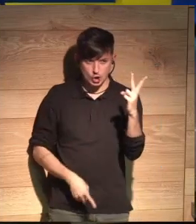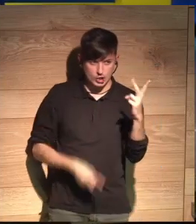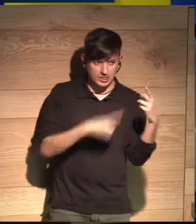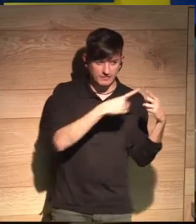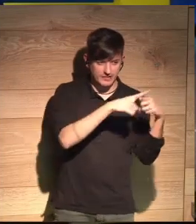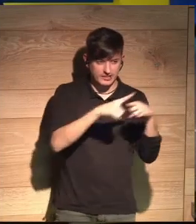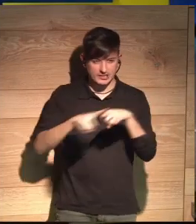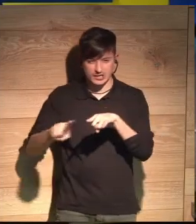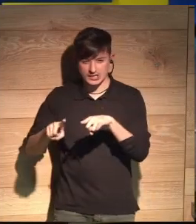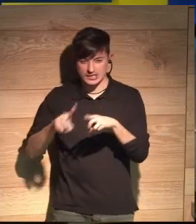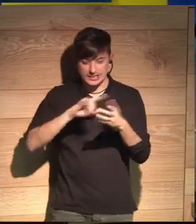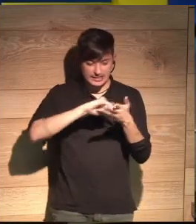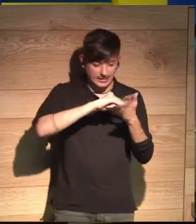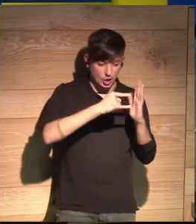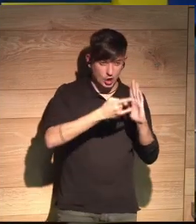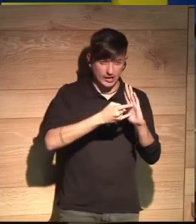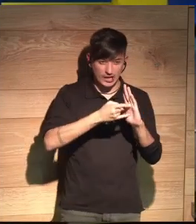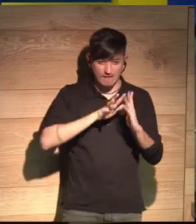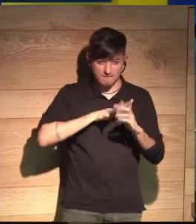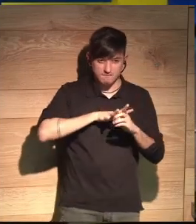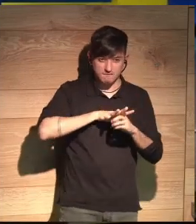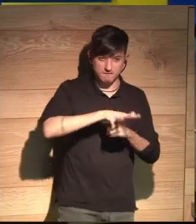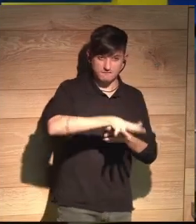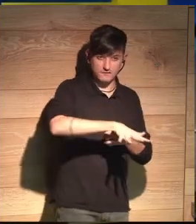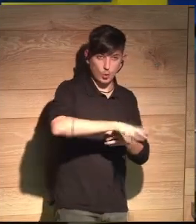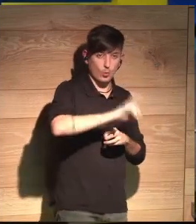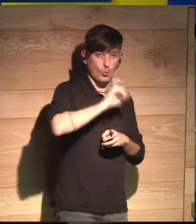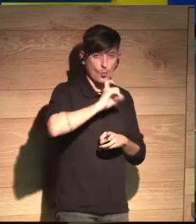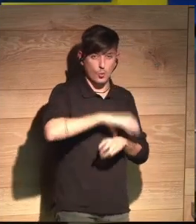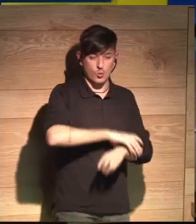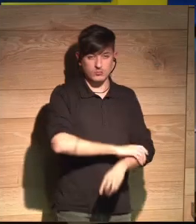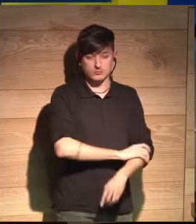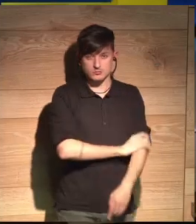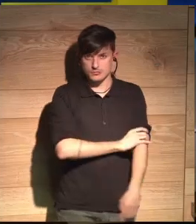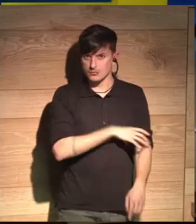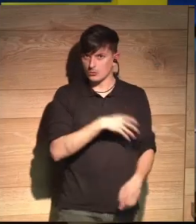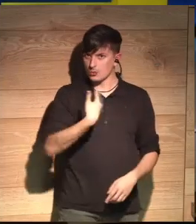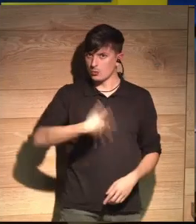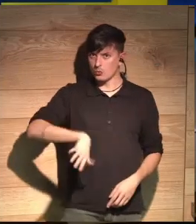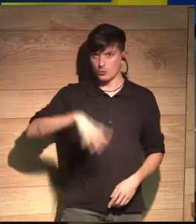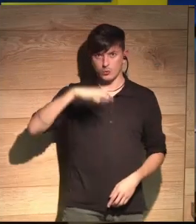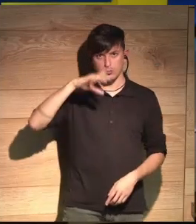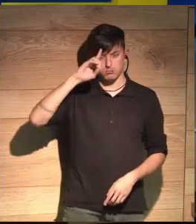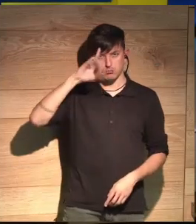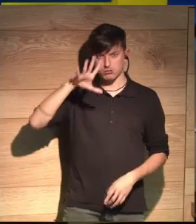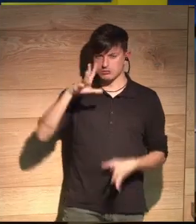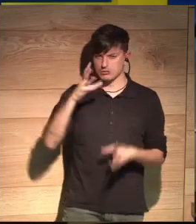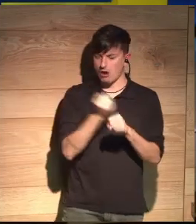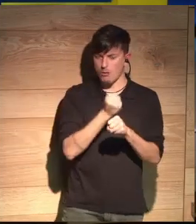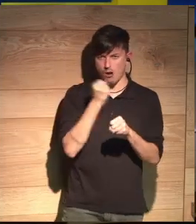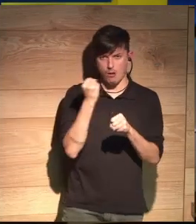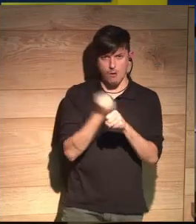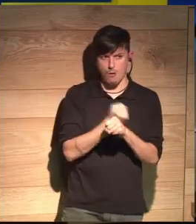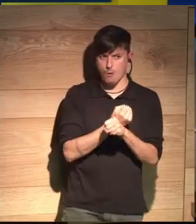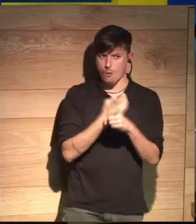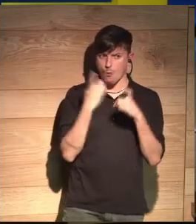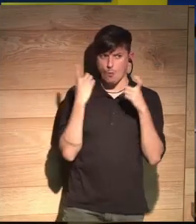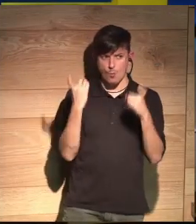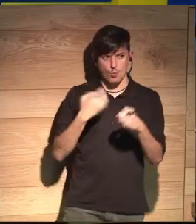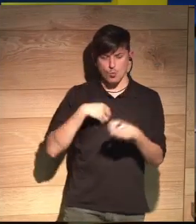cómo nos impacta la tecnología carlos esto realmente es impresionante yo nunca vi tanto trabajo tuyo